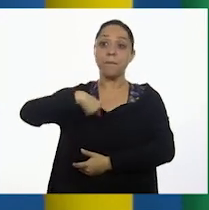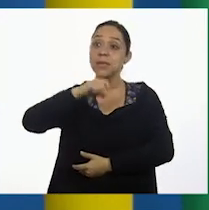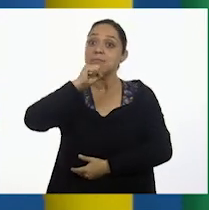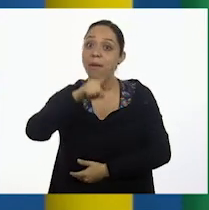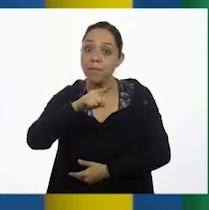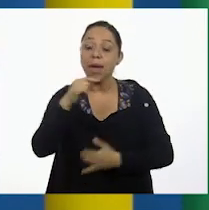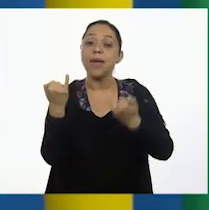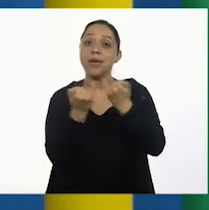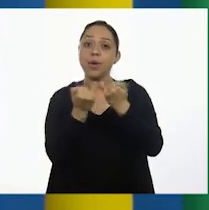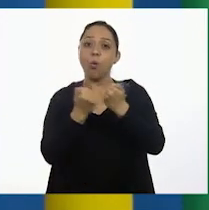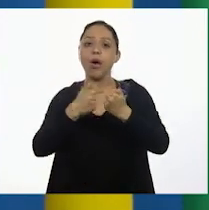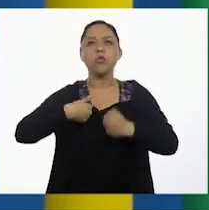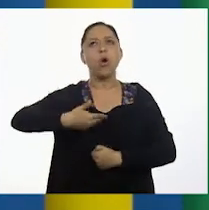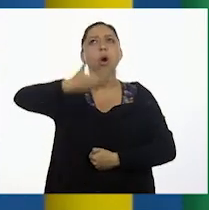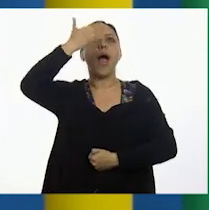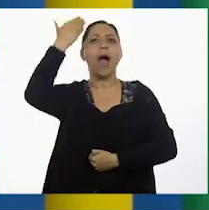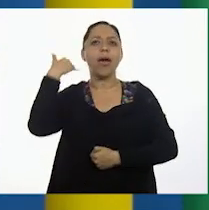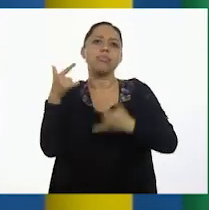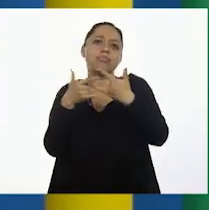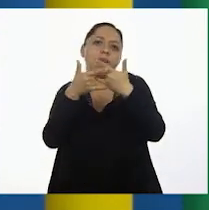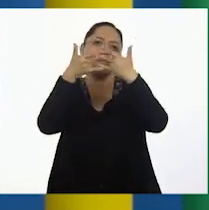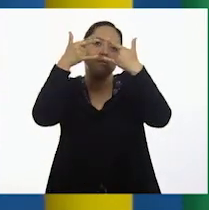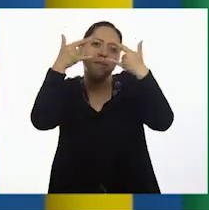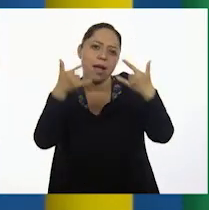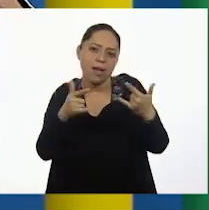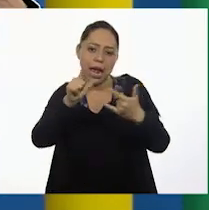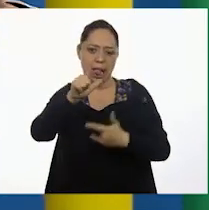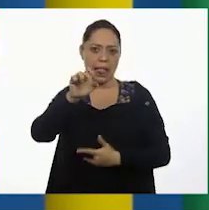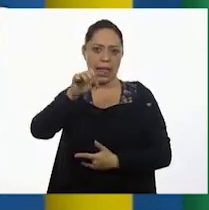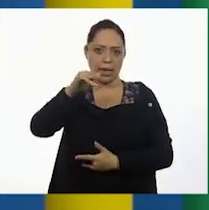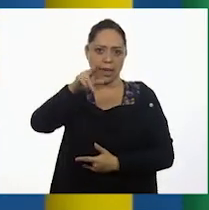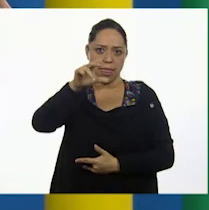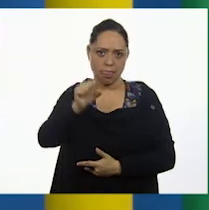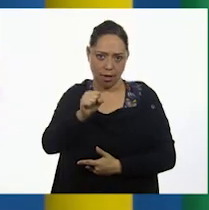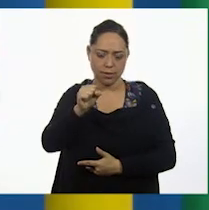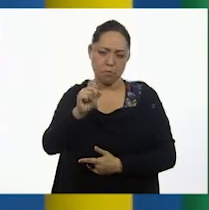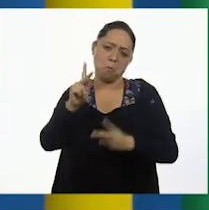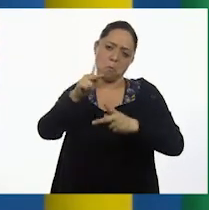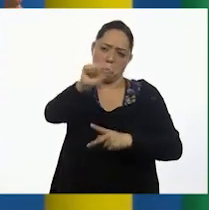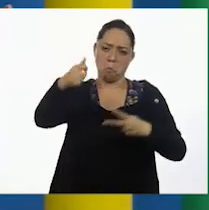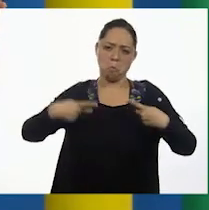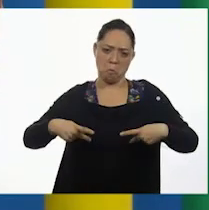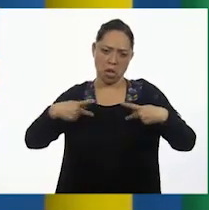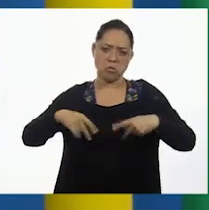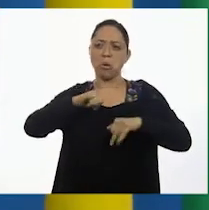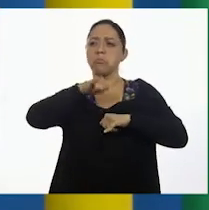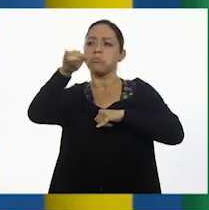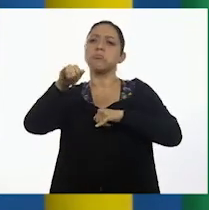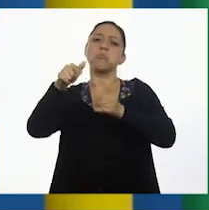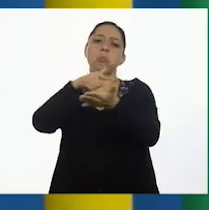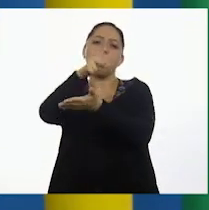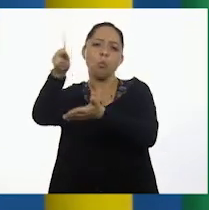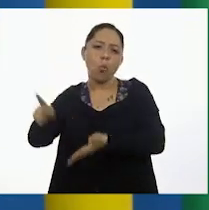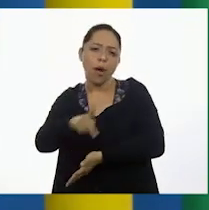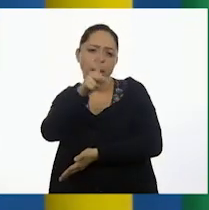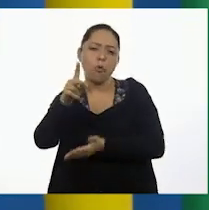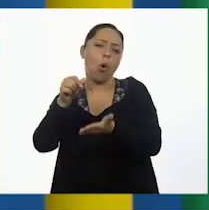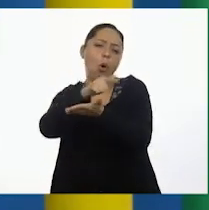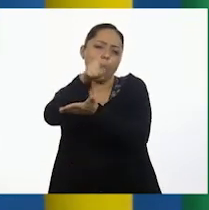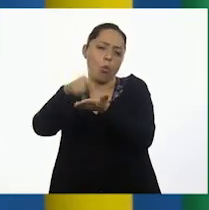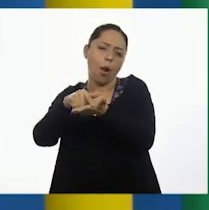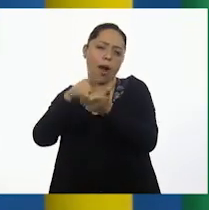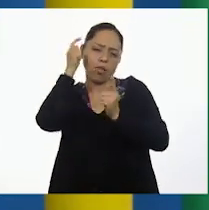he escuchado leyendas por parte de personas que viven en algún pueblo o lugar turístico. Eso me